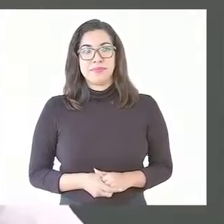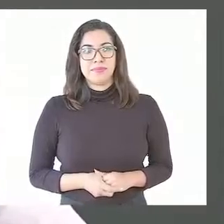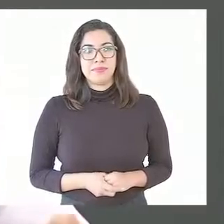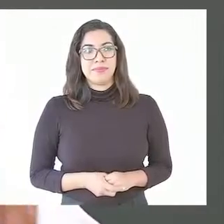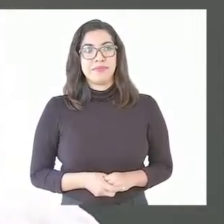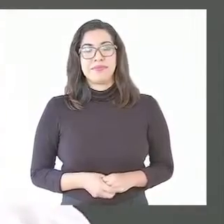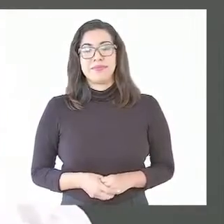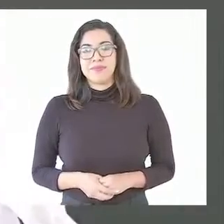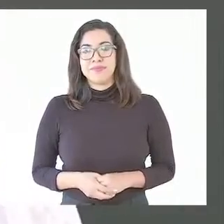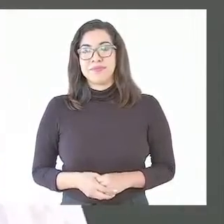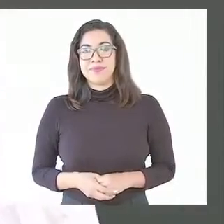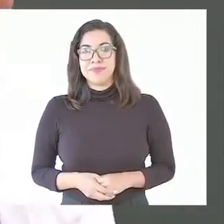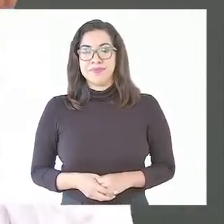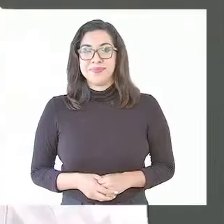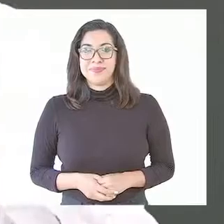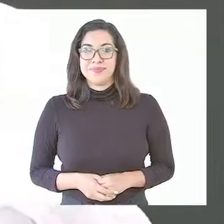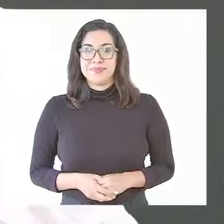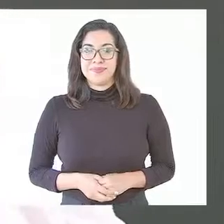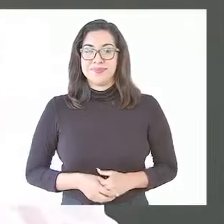Buenas tardes.